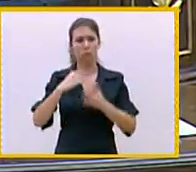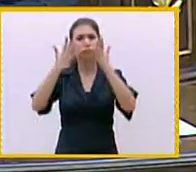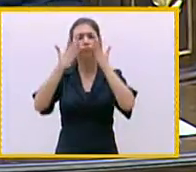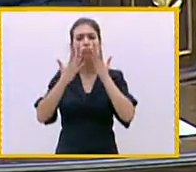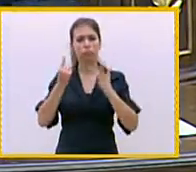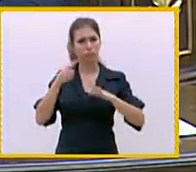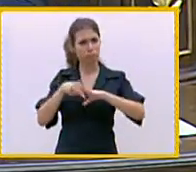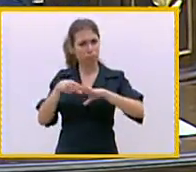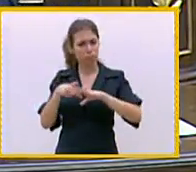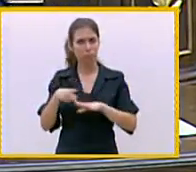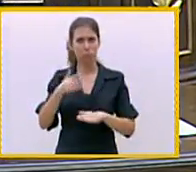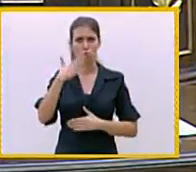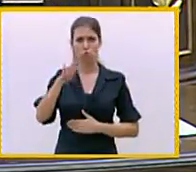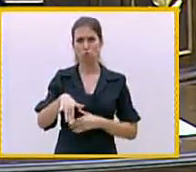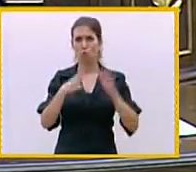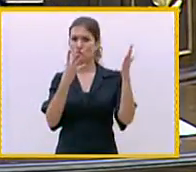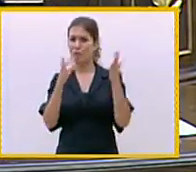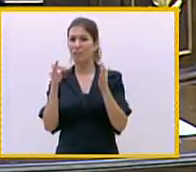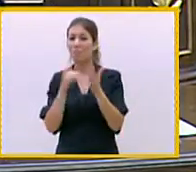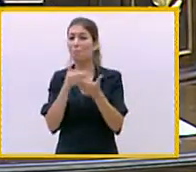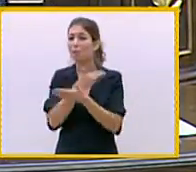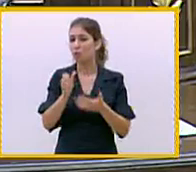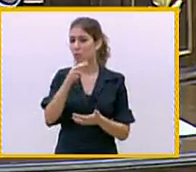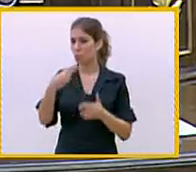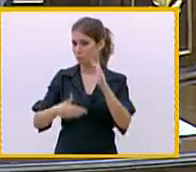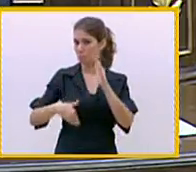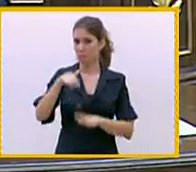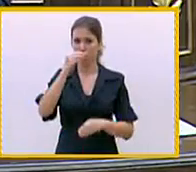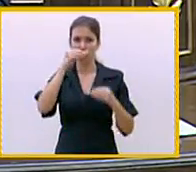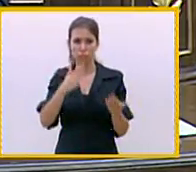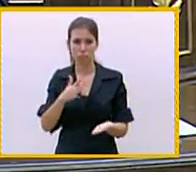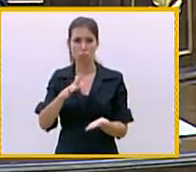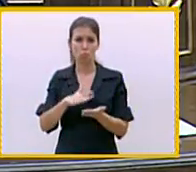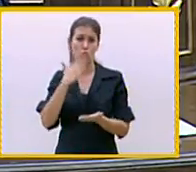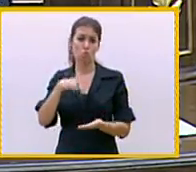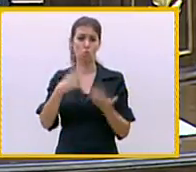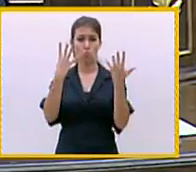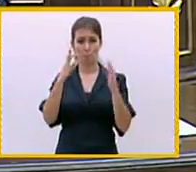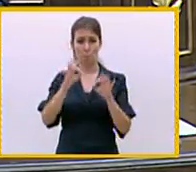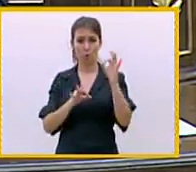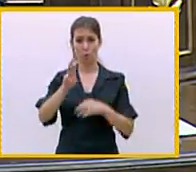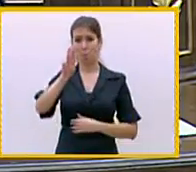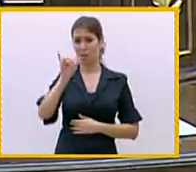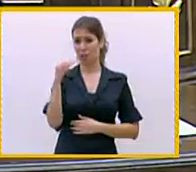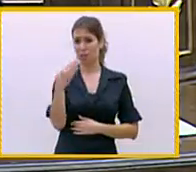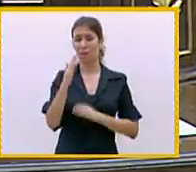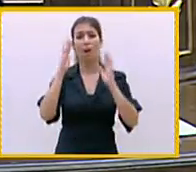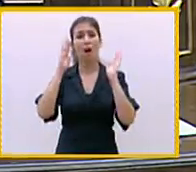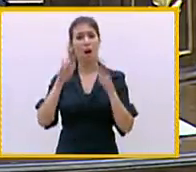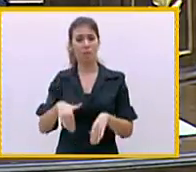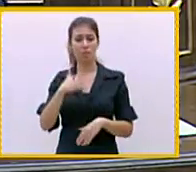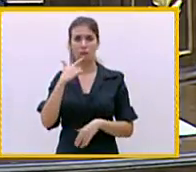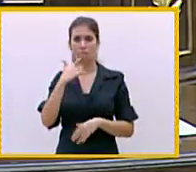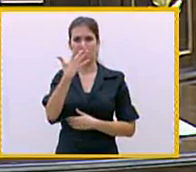importe superior a los 90.000 millones de euros, equivalente al 9% del PIB, y se han recapitalizado por importe de